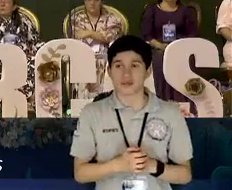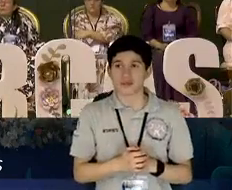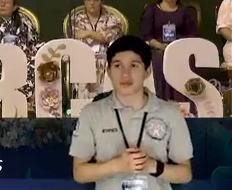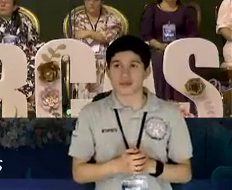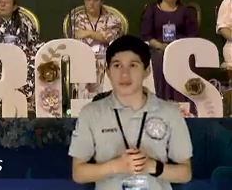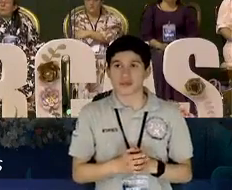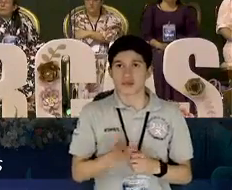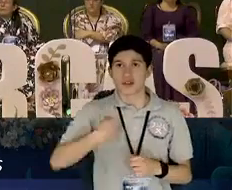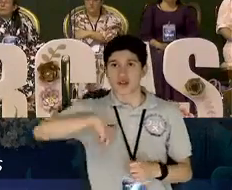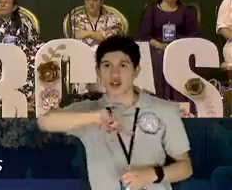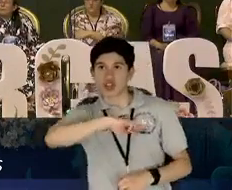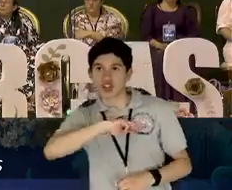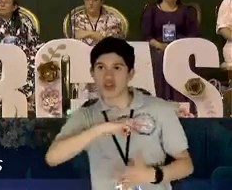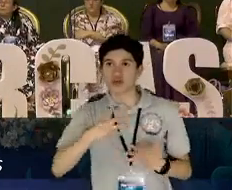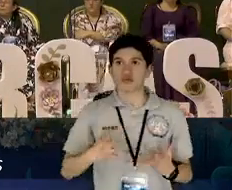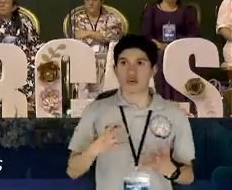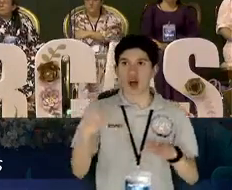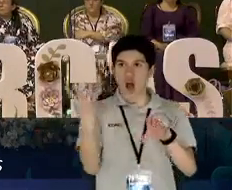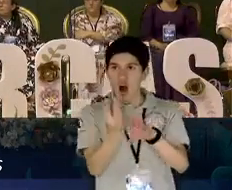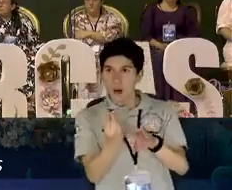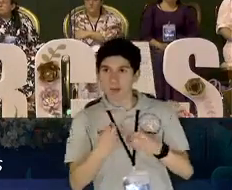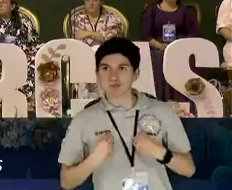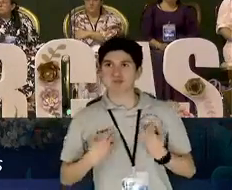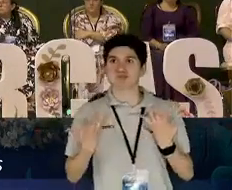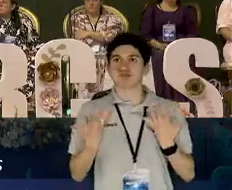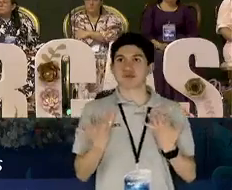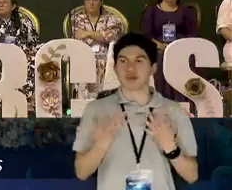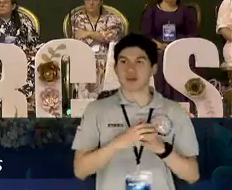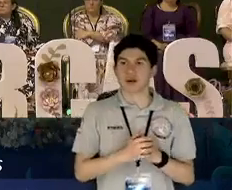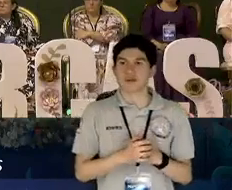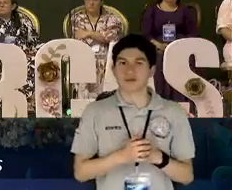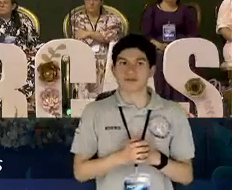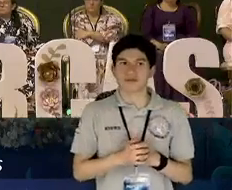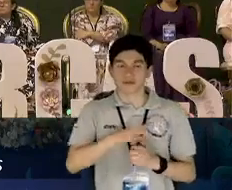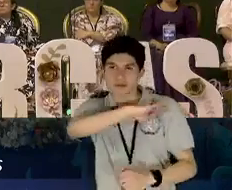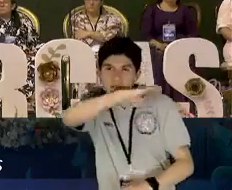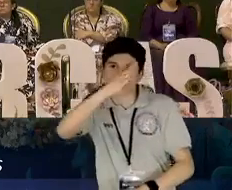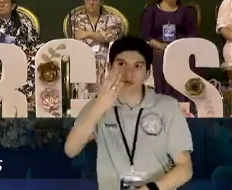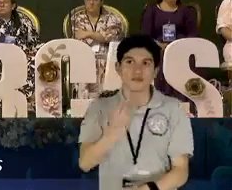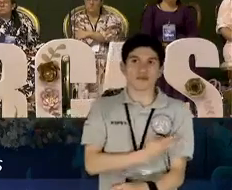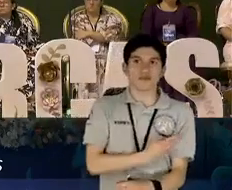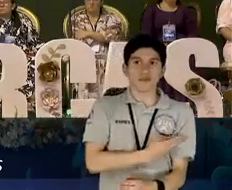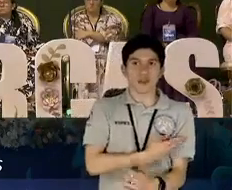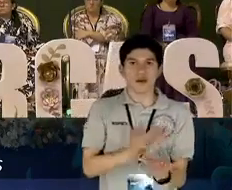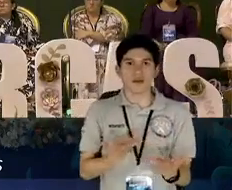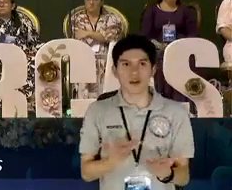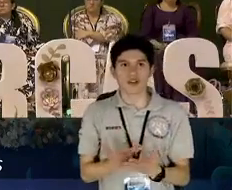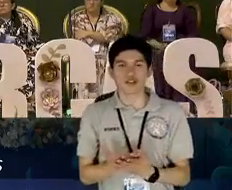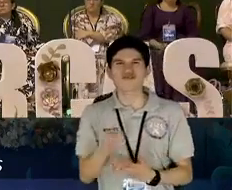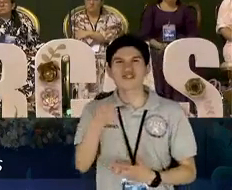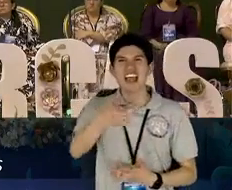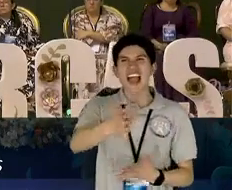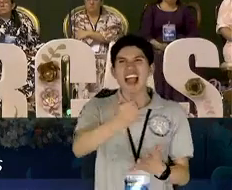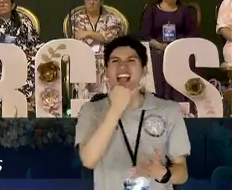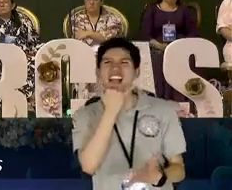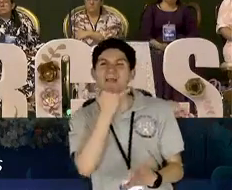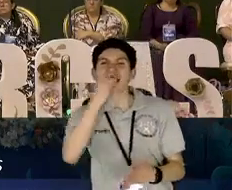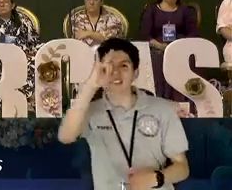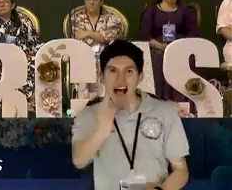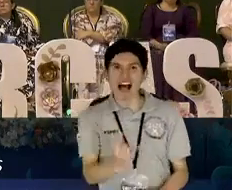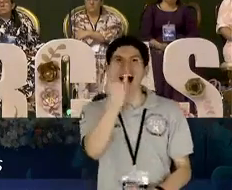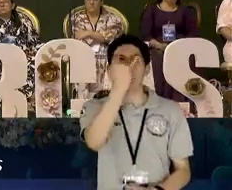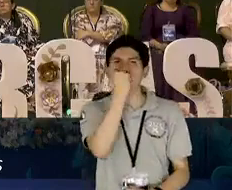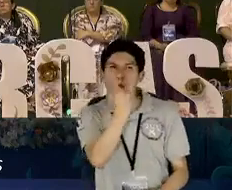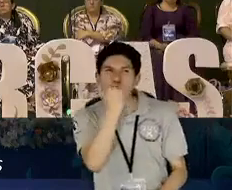nos fortalecemos, como nos nutrimos, sucede algo muy interesante. ¿Qué sucede en esta hermosa iglesia